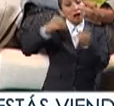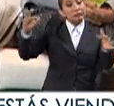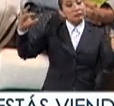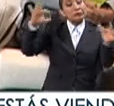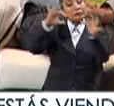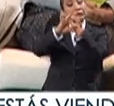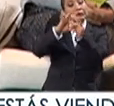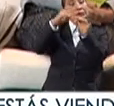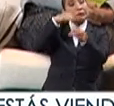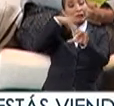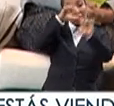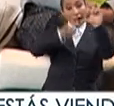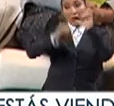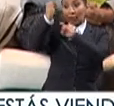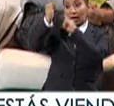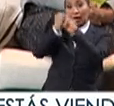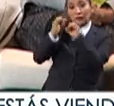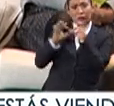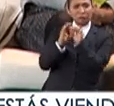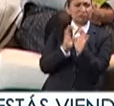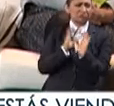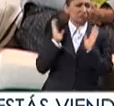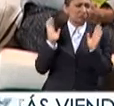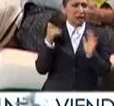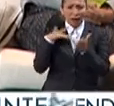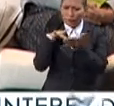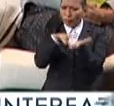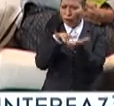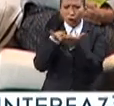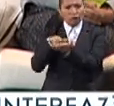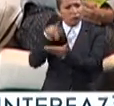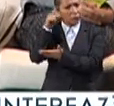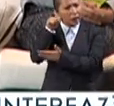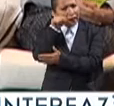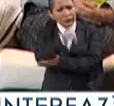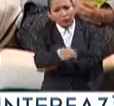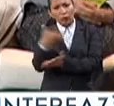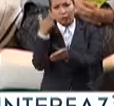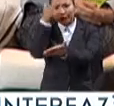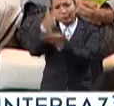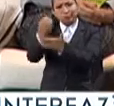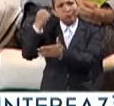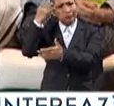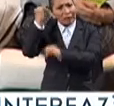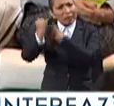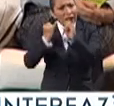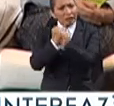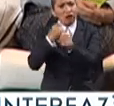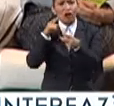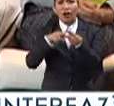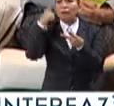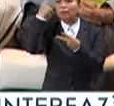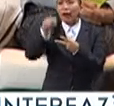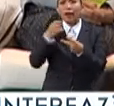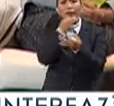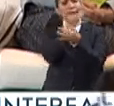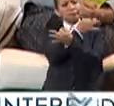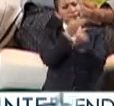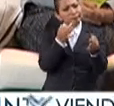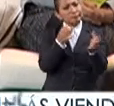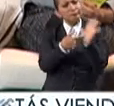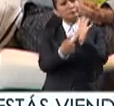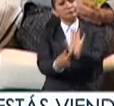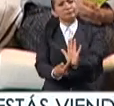vinculación nacional internacional es increíble el apoyo que se les da para asistir a congresos internacionales para dar a conocer